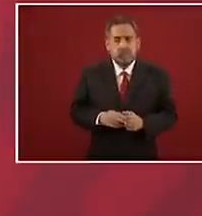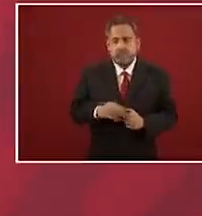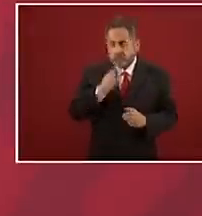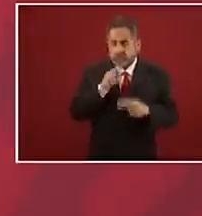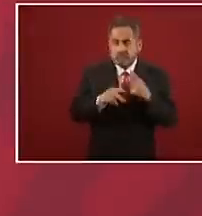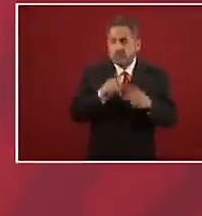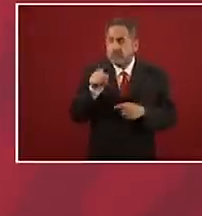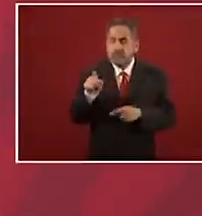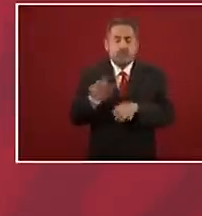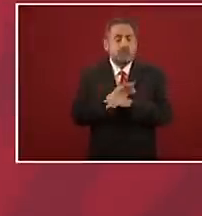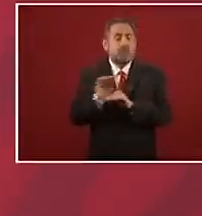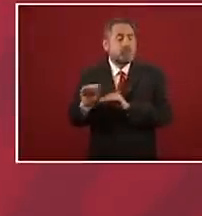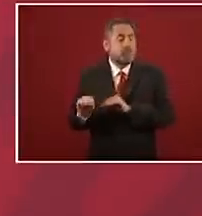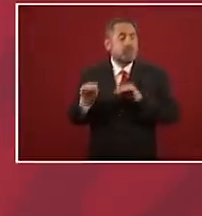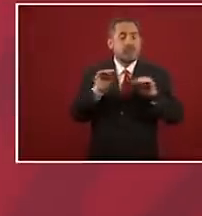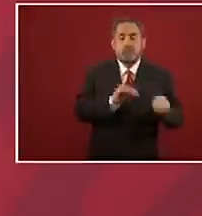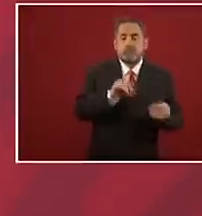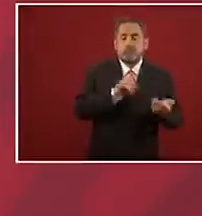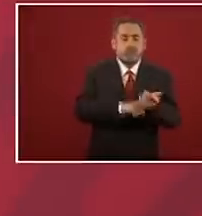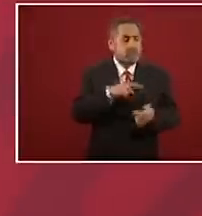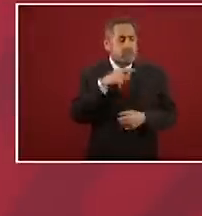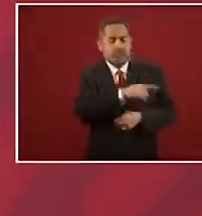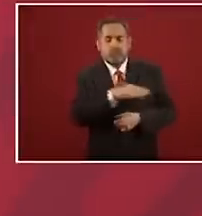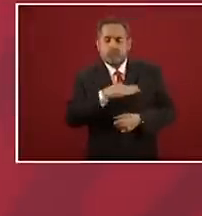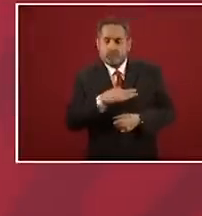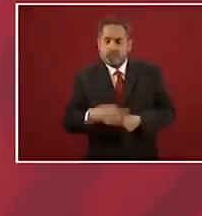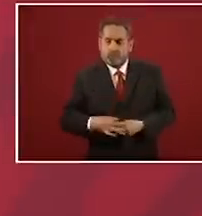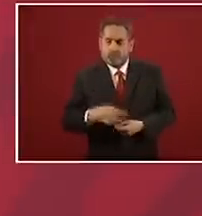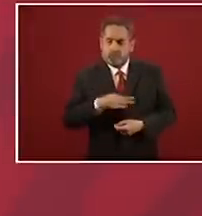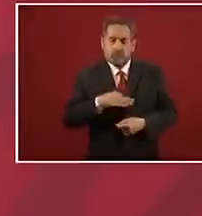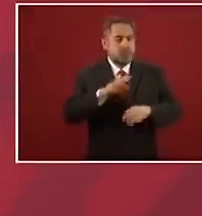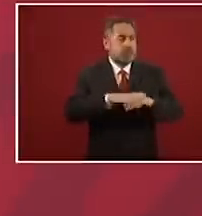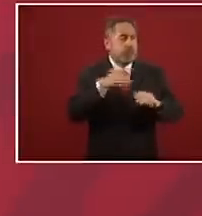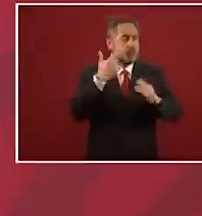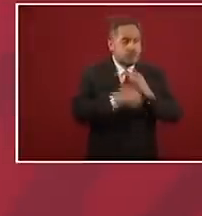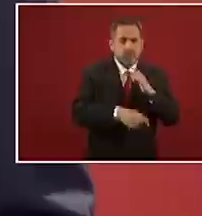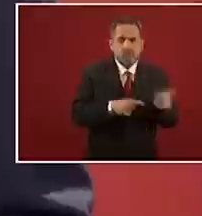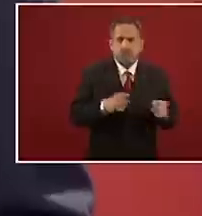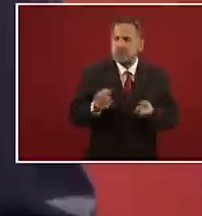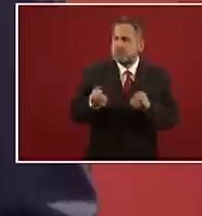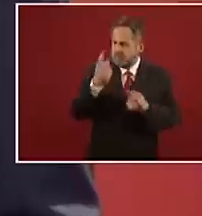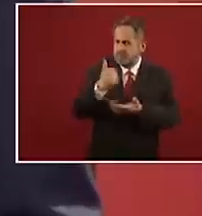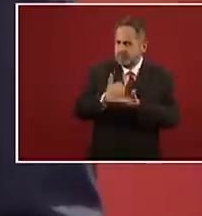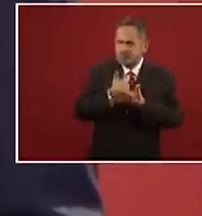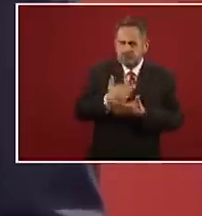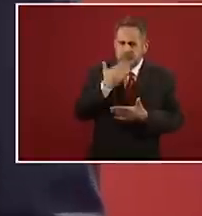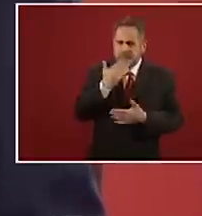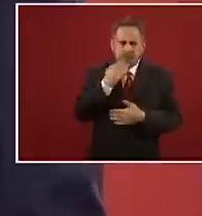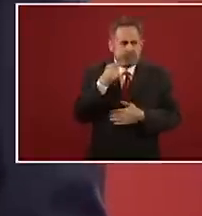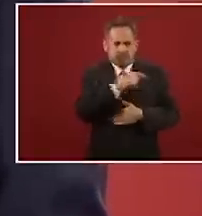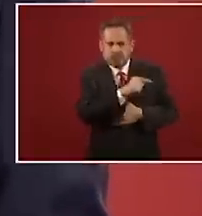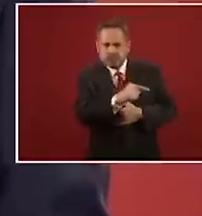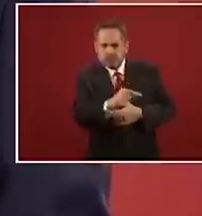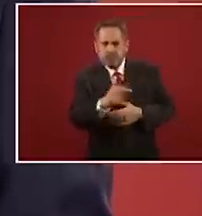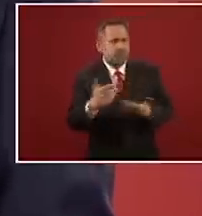vayan a Toluca dando facilidades y nos están ayudando.